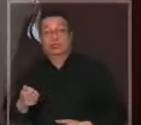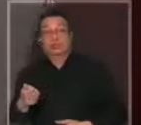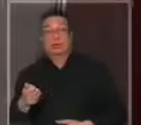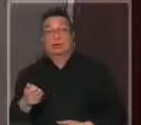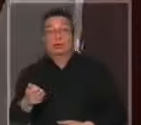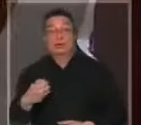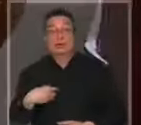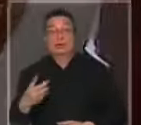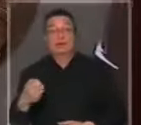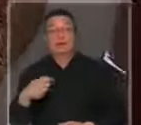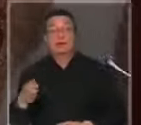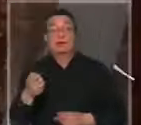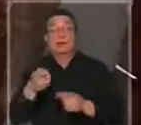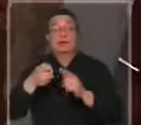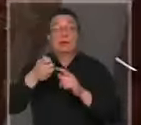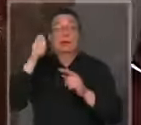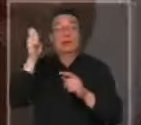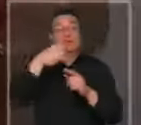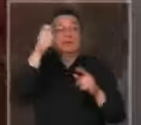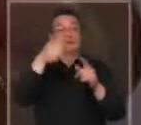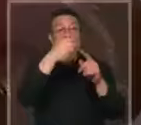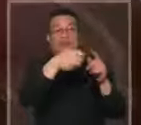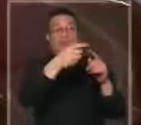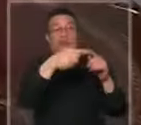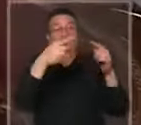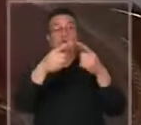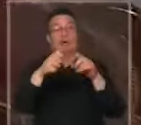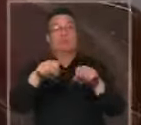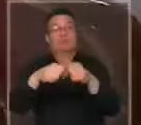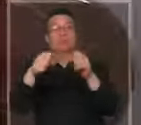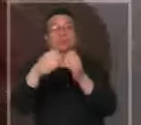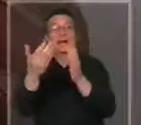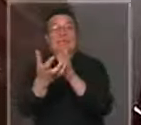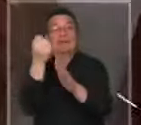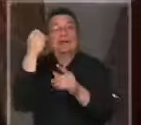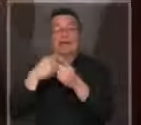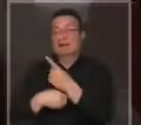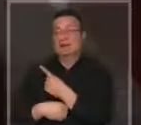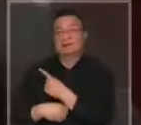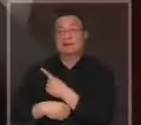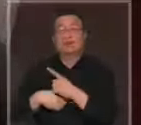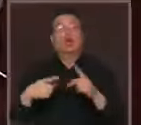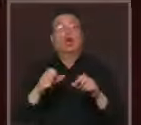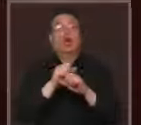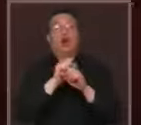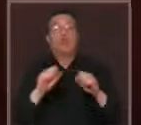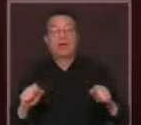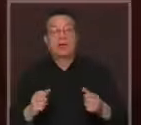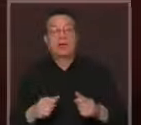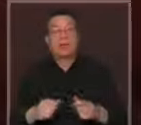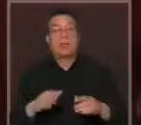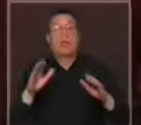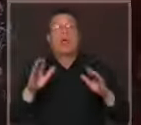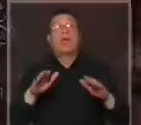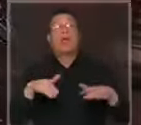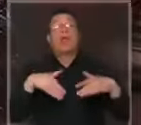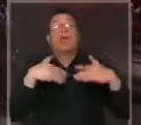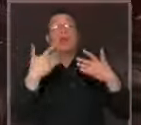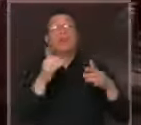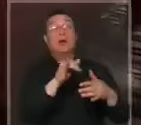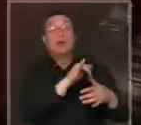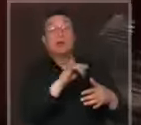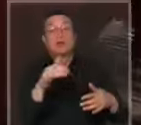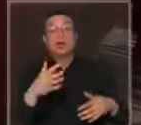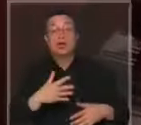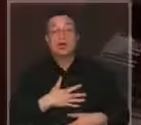a hacerle así a todo lo que daba para tratar de sacar esto. No pudo. A todo esto yo dije,